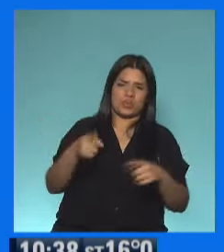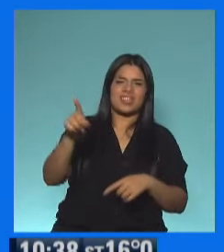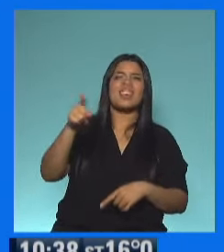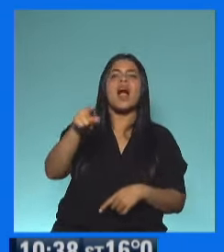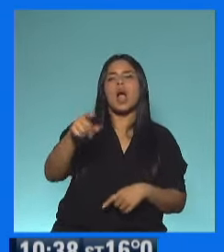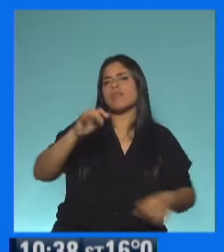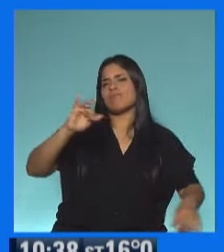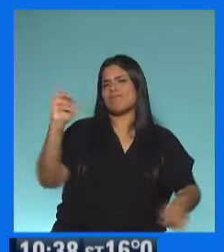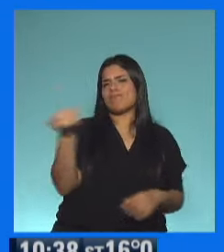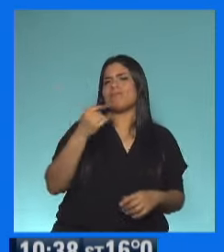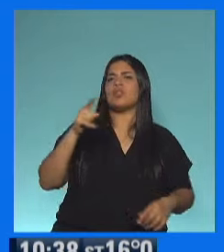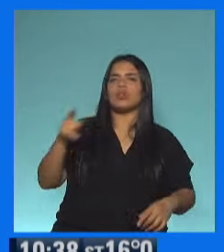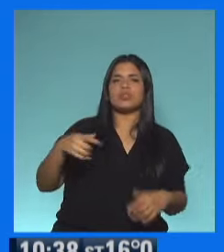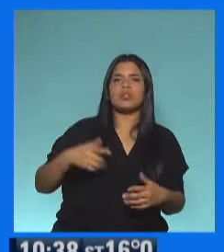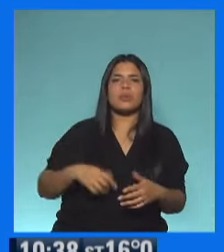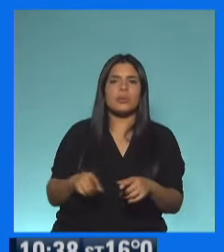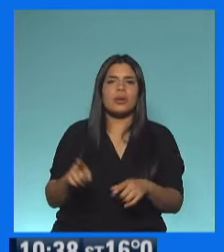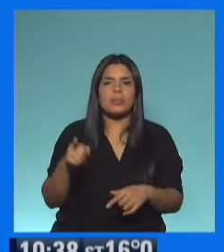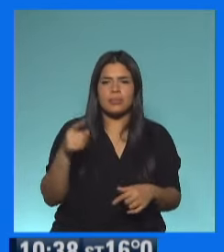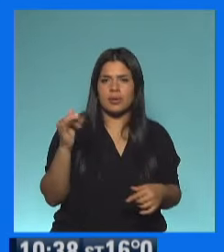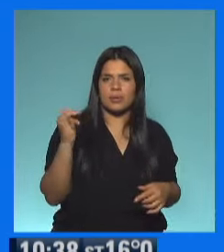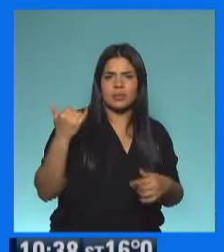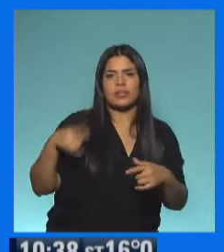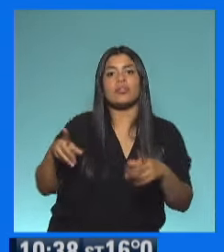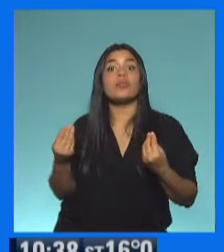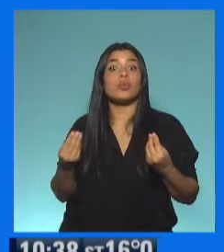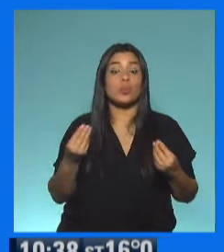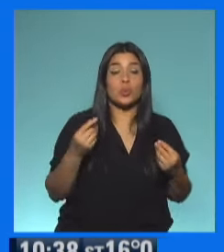profe de música, que ayer nos ayudó a armar la música.